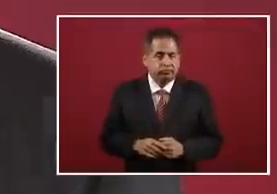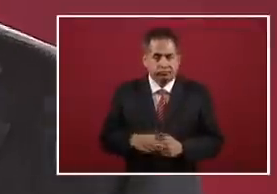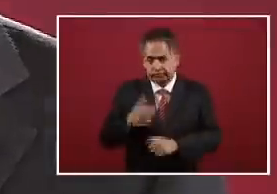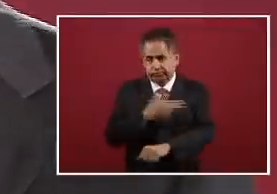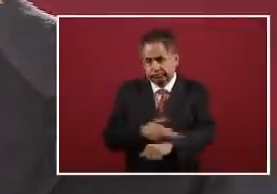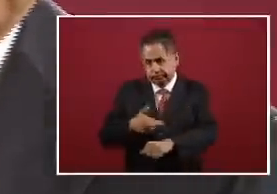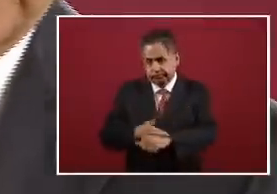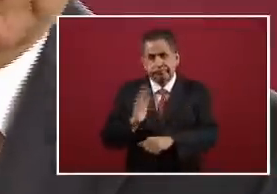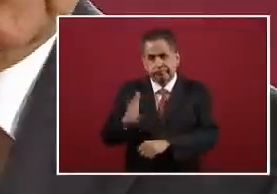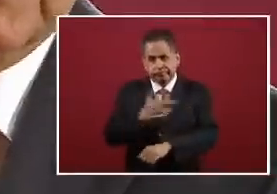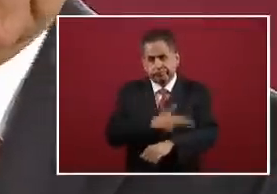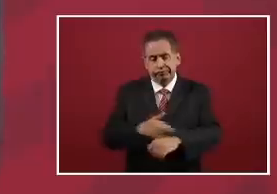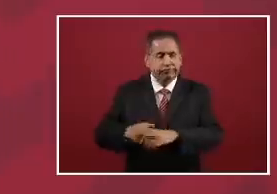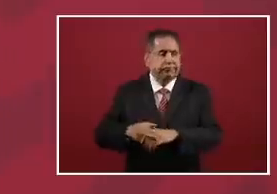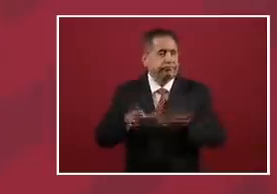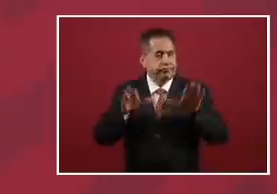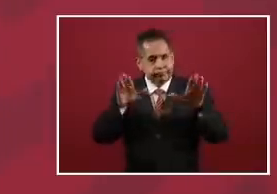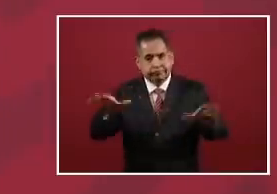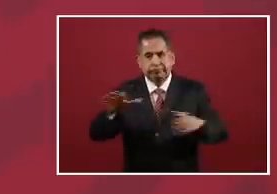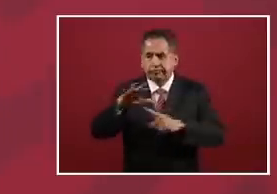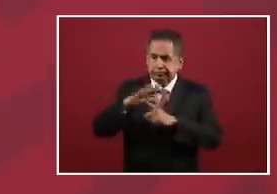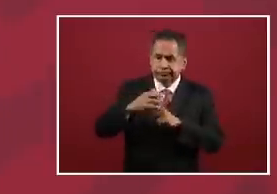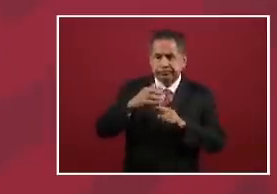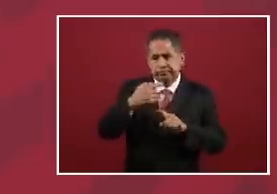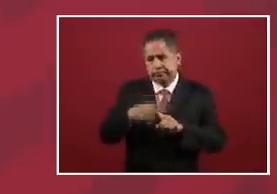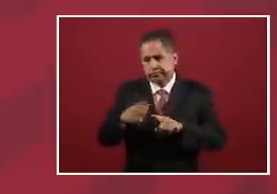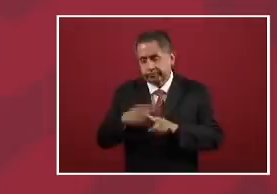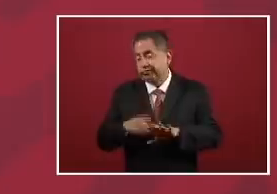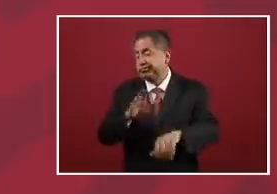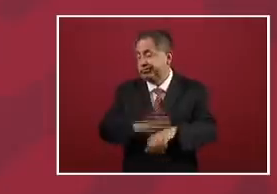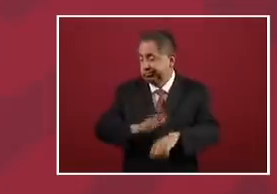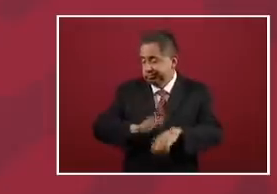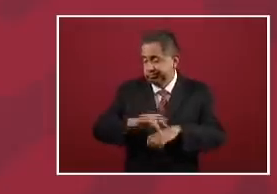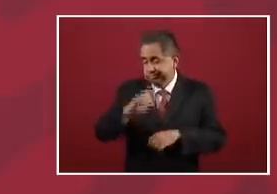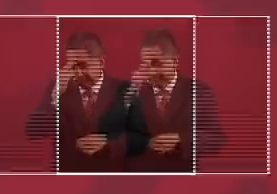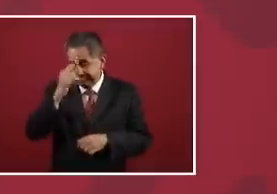Son aviones, son helicópteros. Les recuerdo